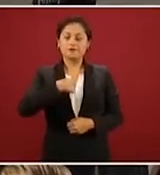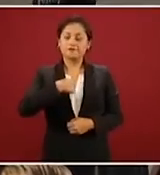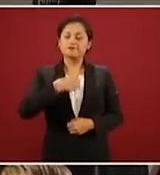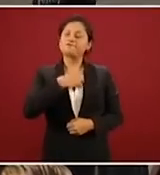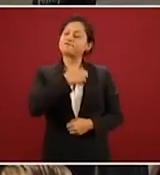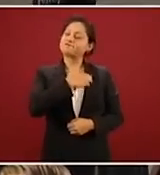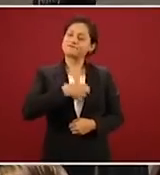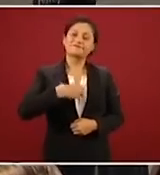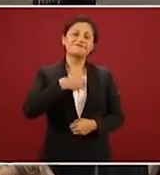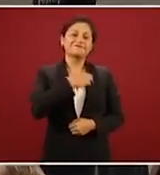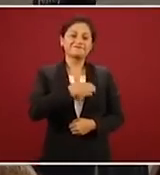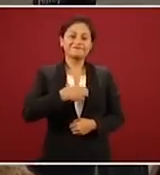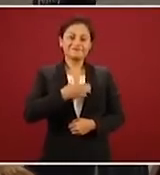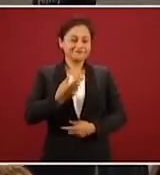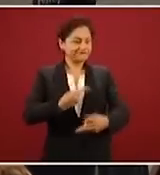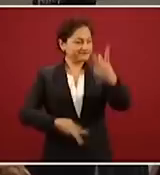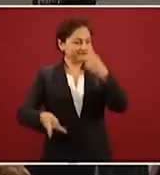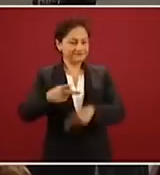de estar aquí con ustedes,